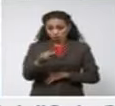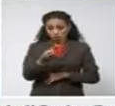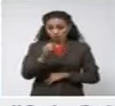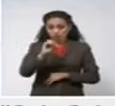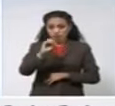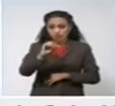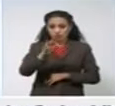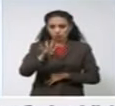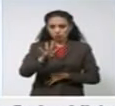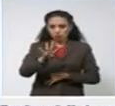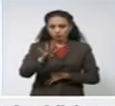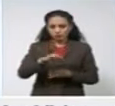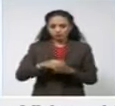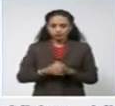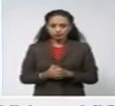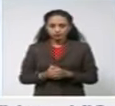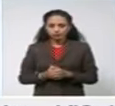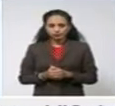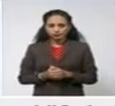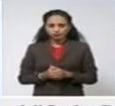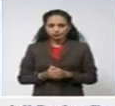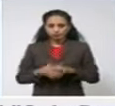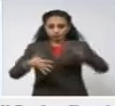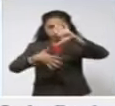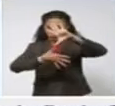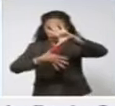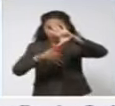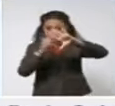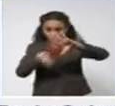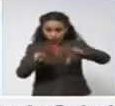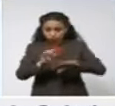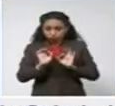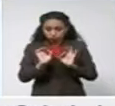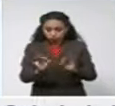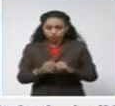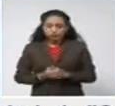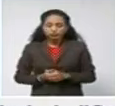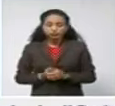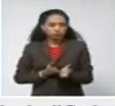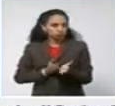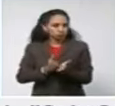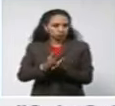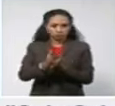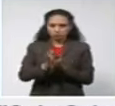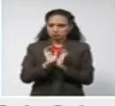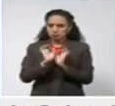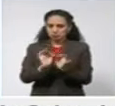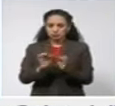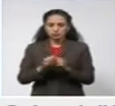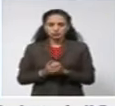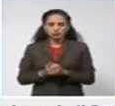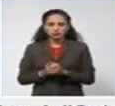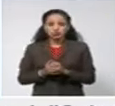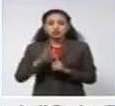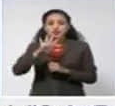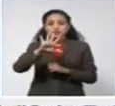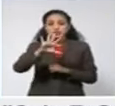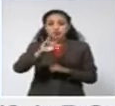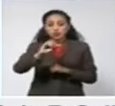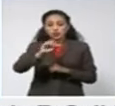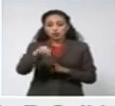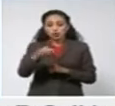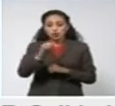3,04. La región de las Américas, que sigue representando en este caso el